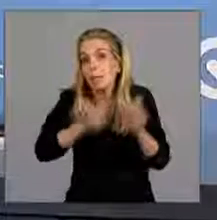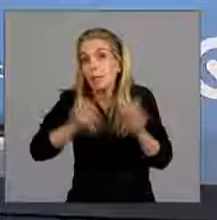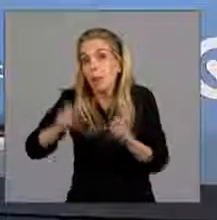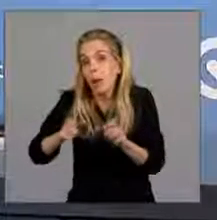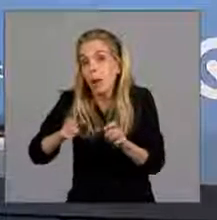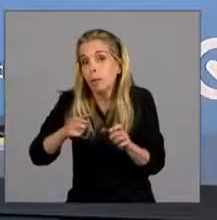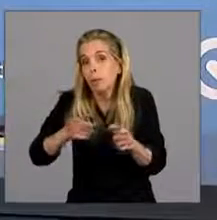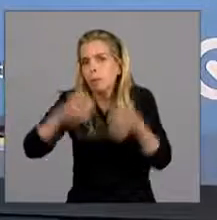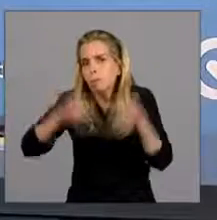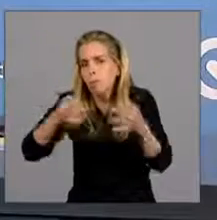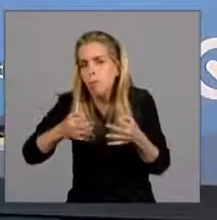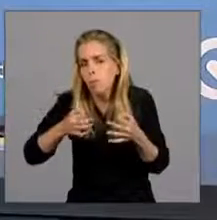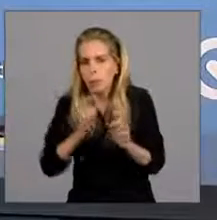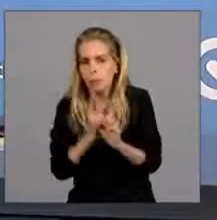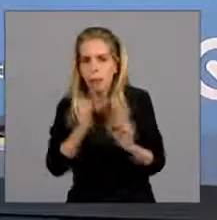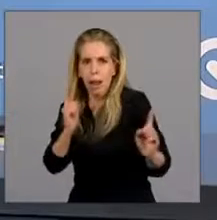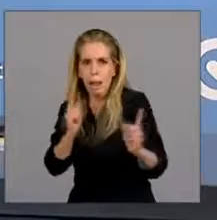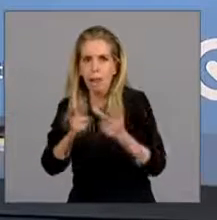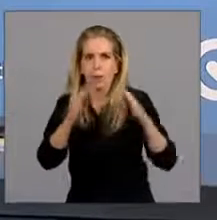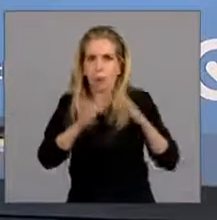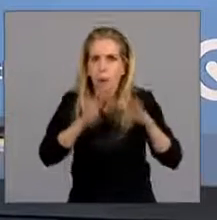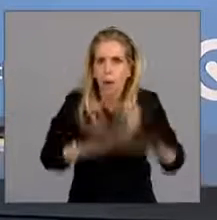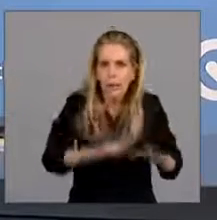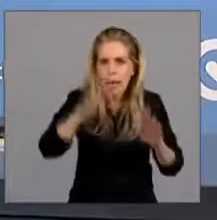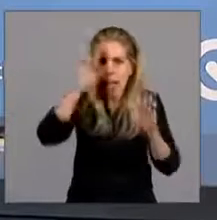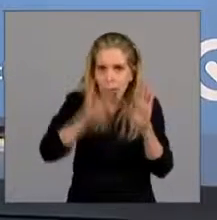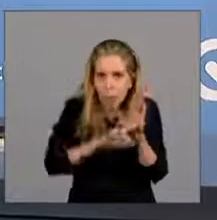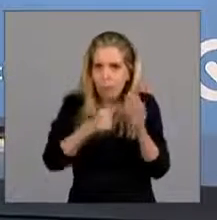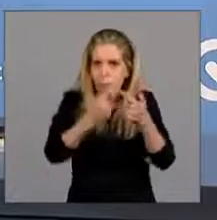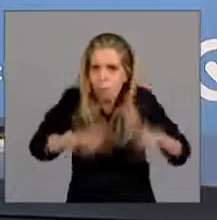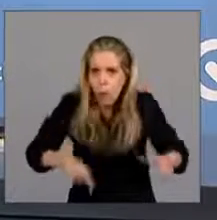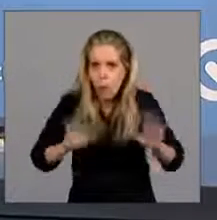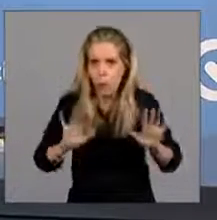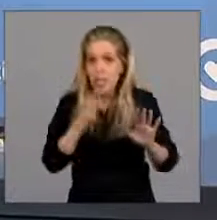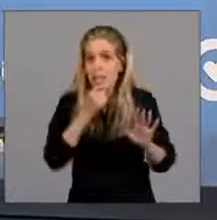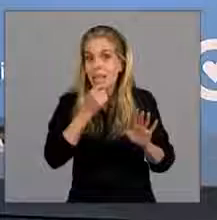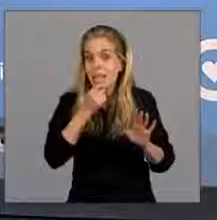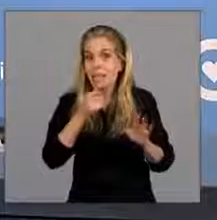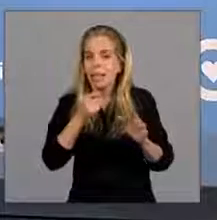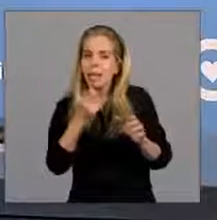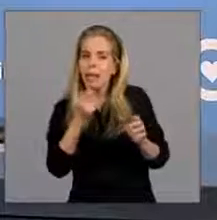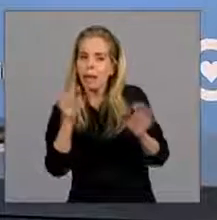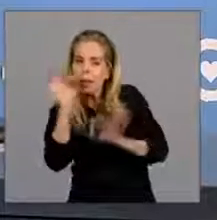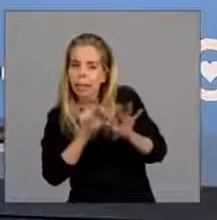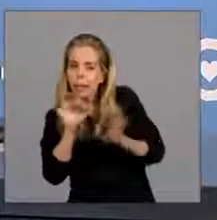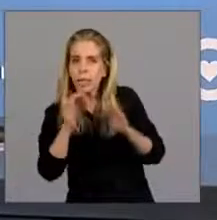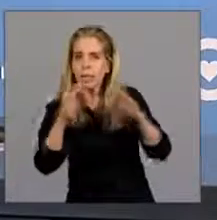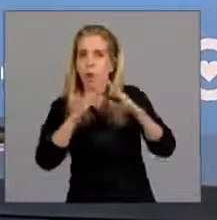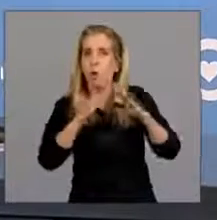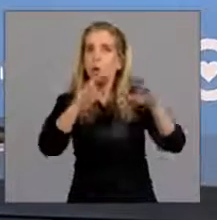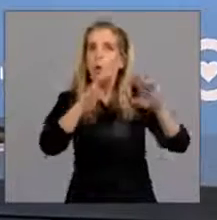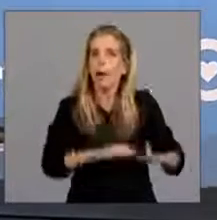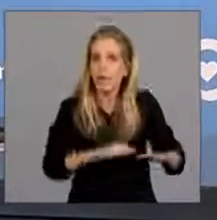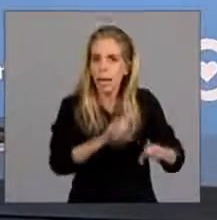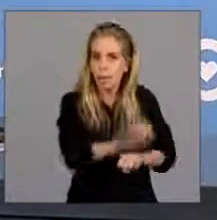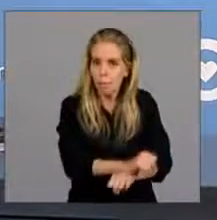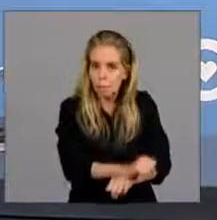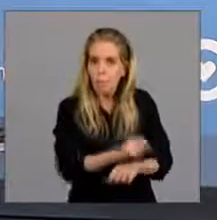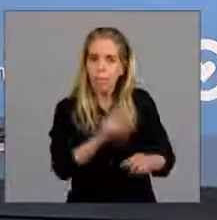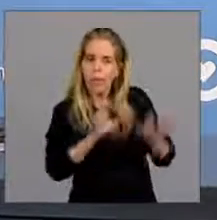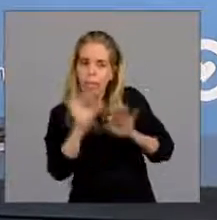de la gente del aislamiento. O sea, si nosotros vamos a una cuarentena, digamos, más específica, donde podemos